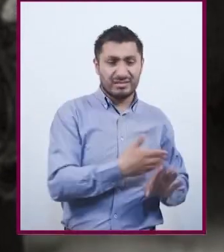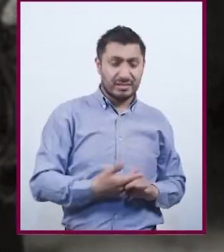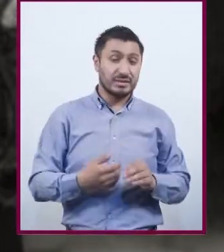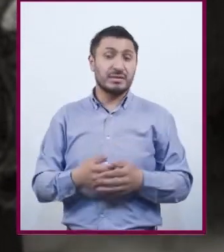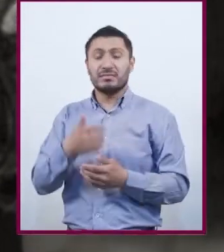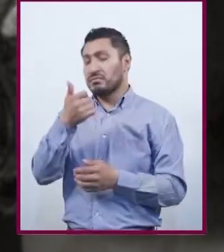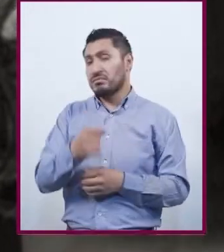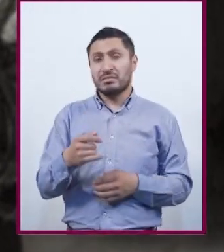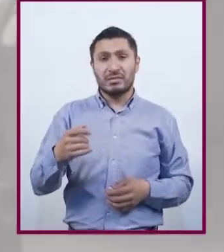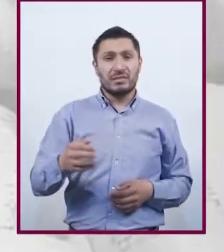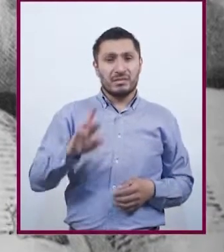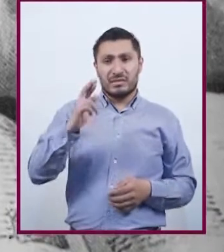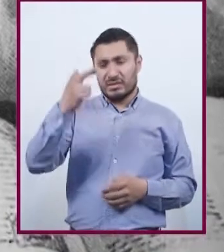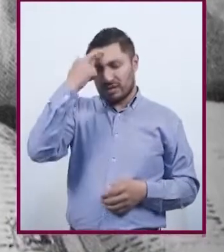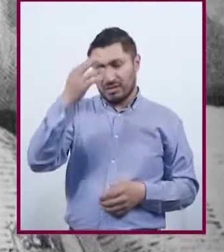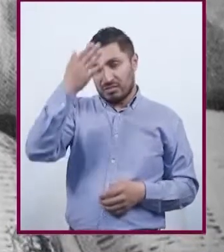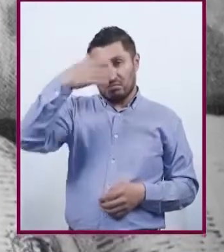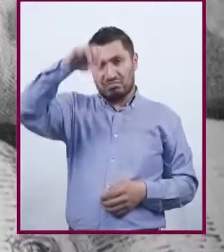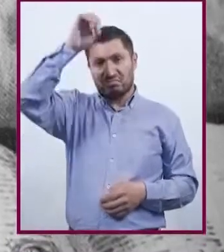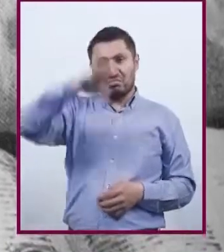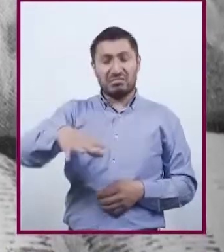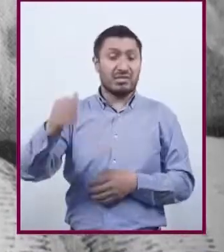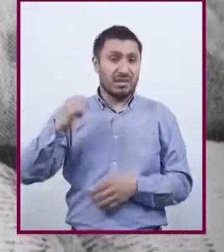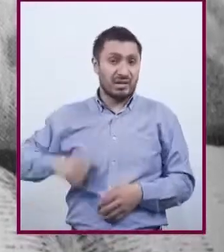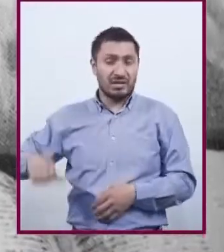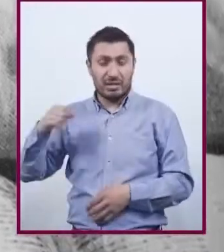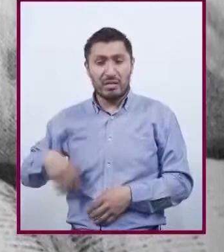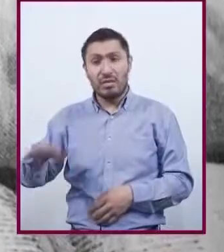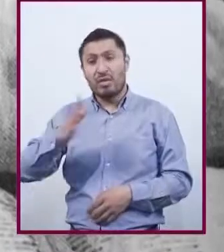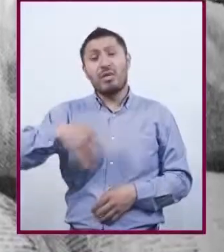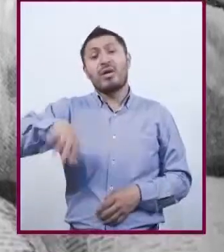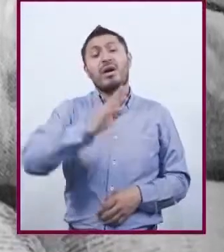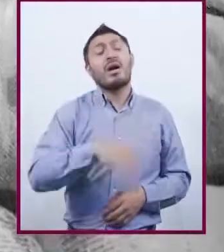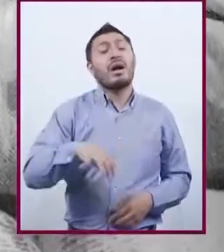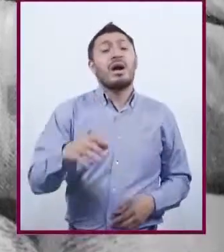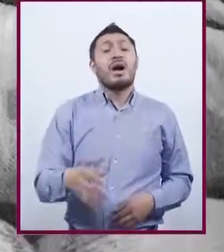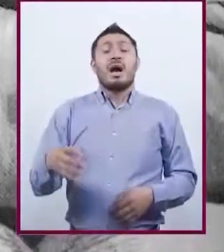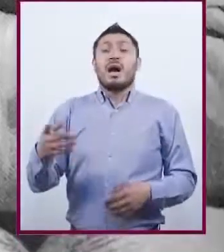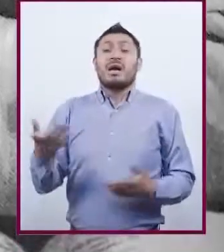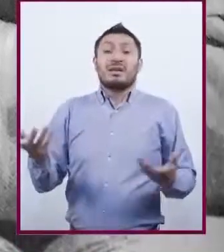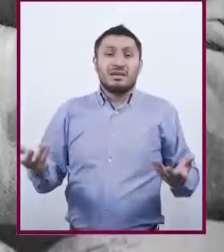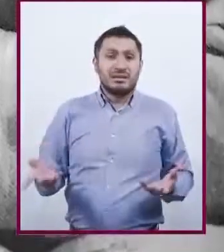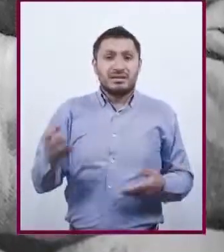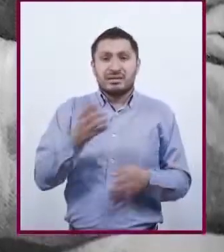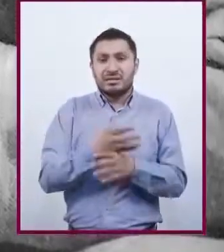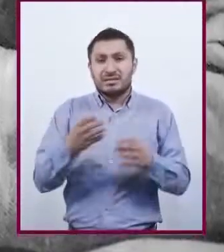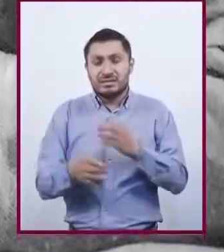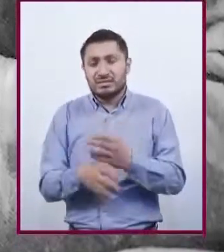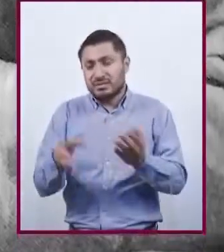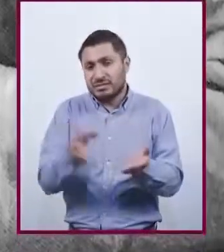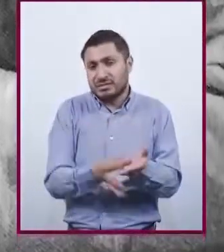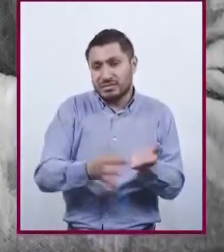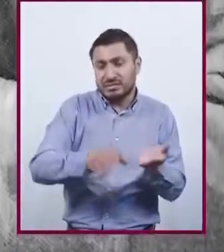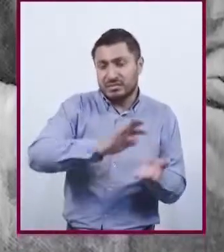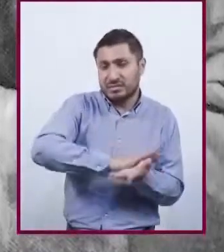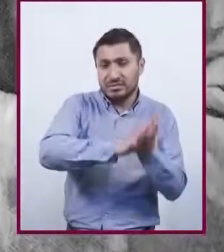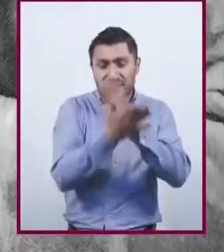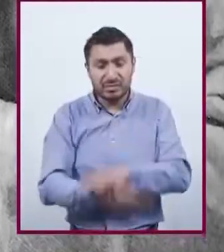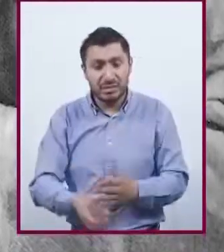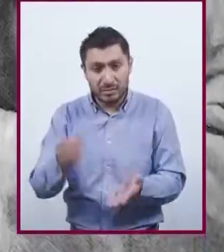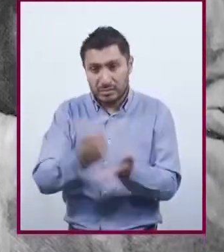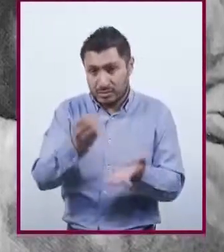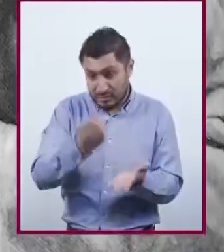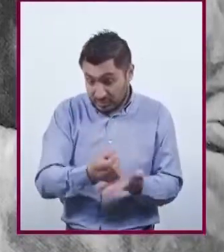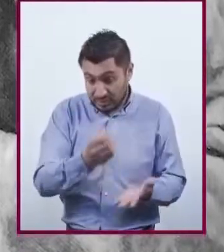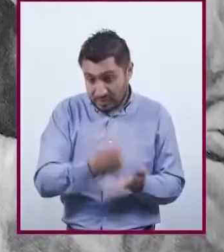paso. Asimismo, podemos citar a los alquimistas y magos medievales, que buscan la sustancia legendaria que convierte los